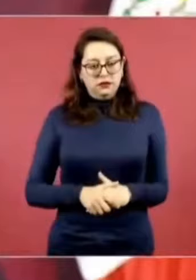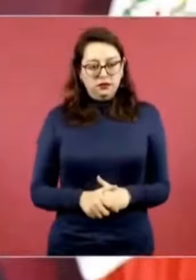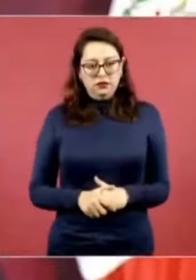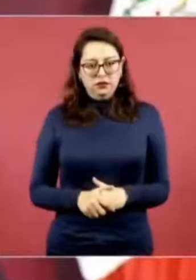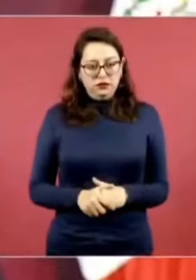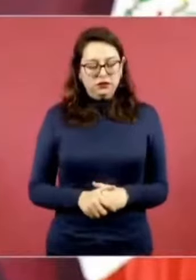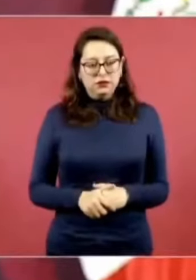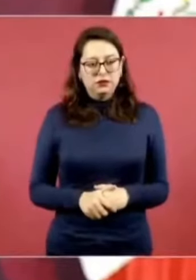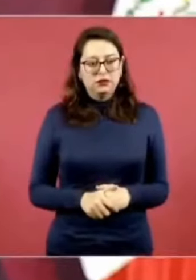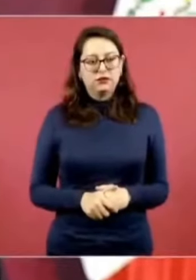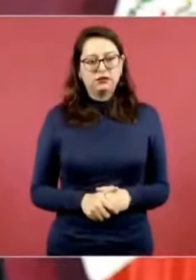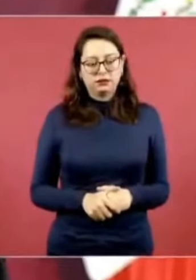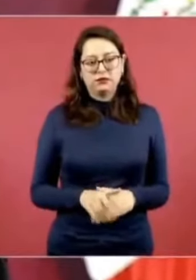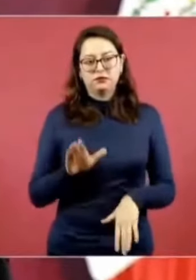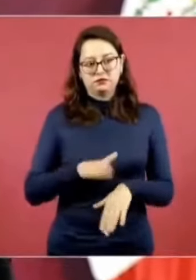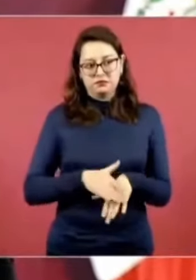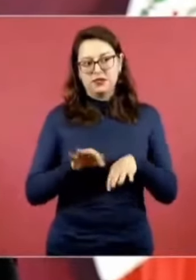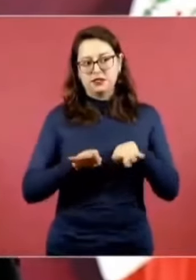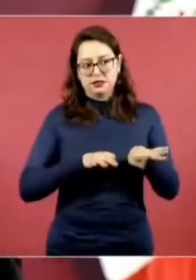Hay empleos